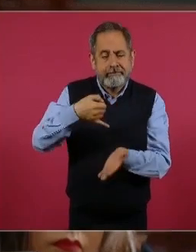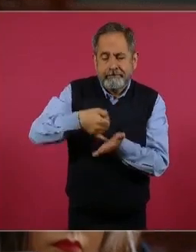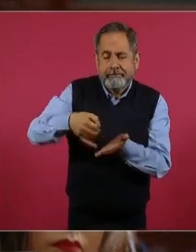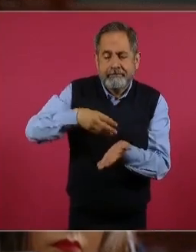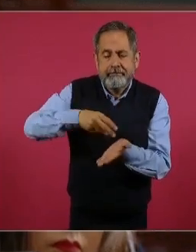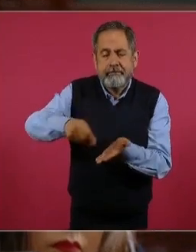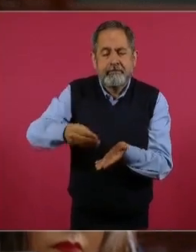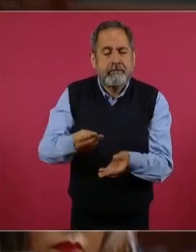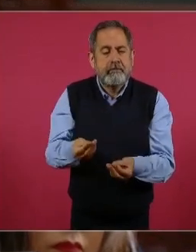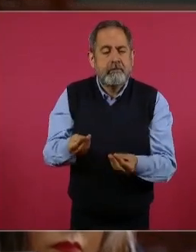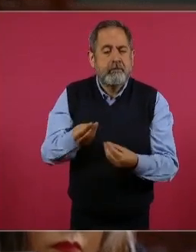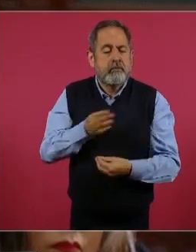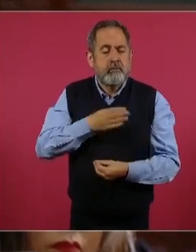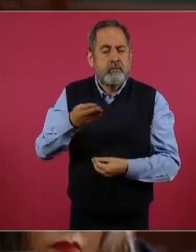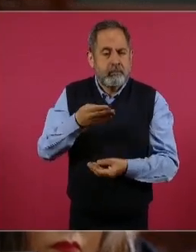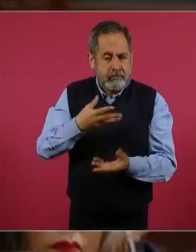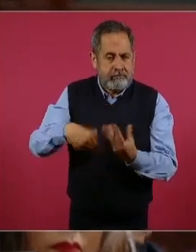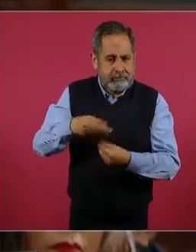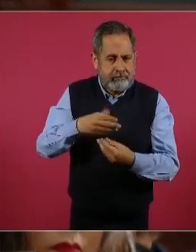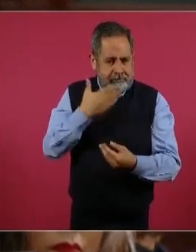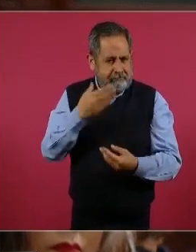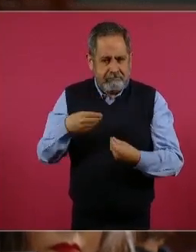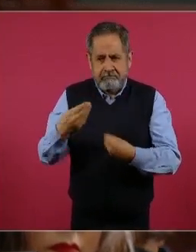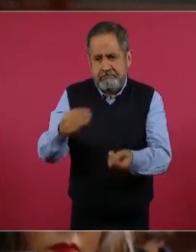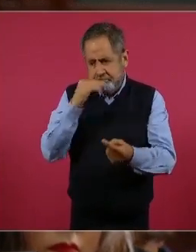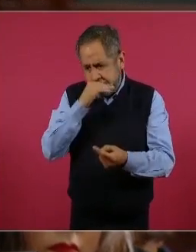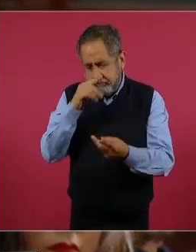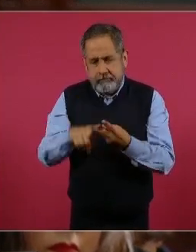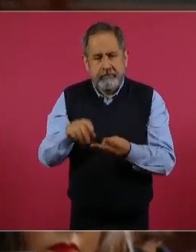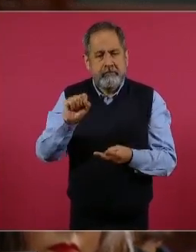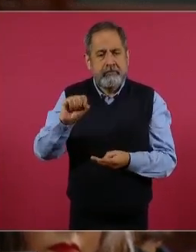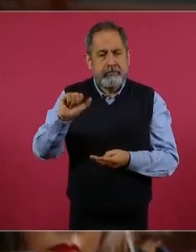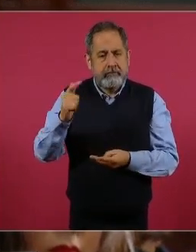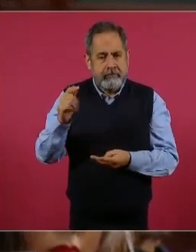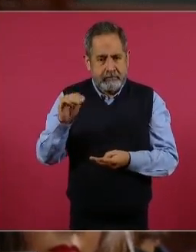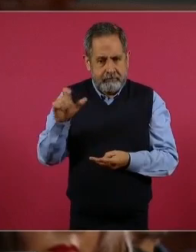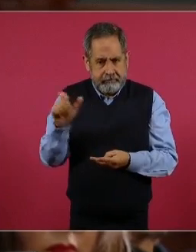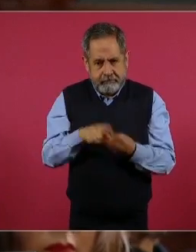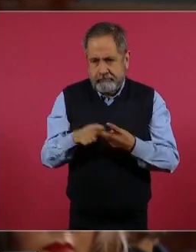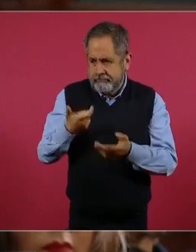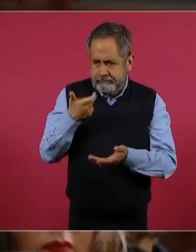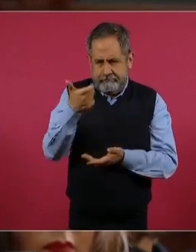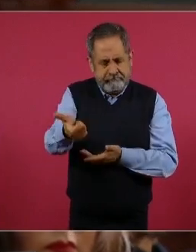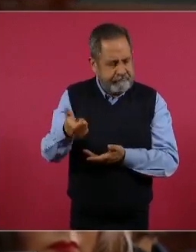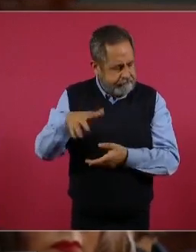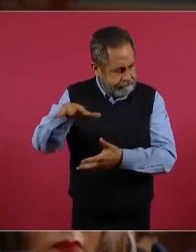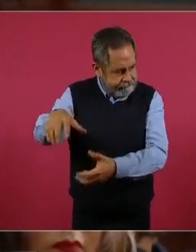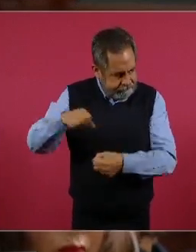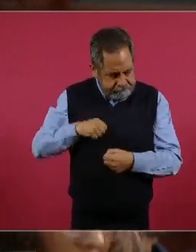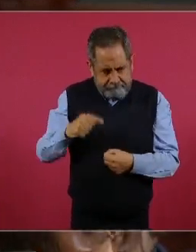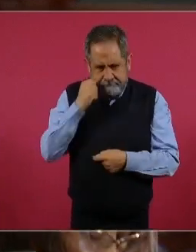está pues lo de Segalmex, los precios de garantía,